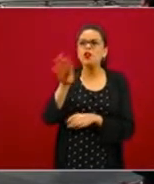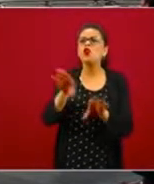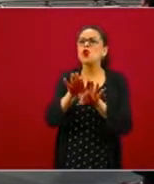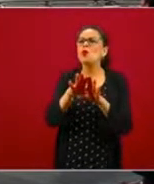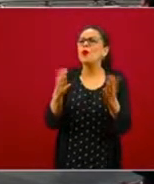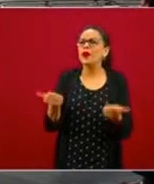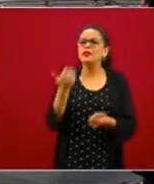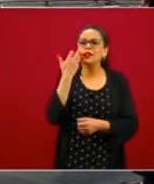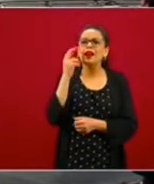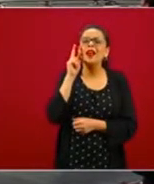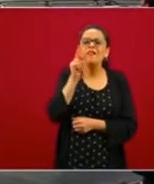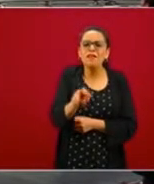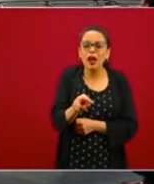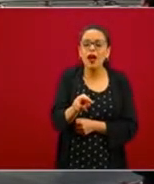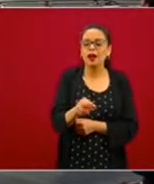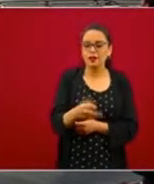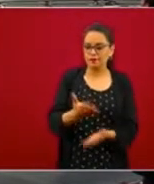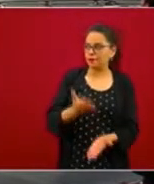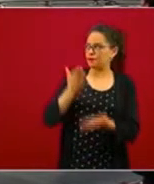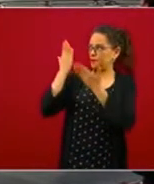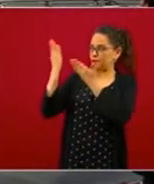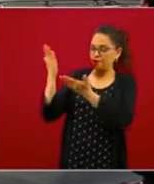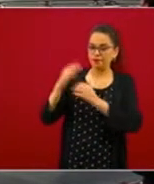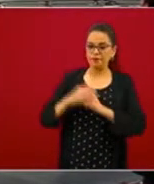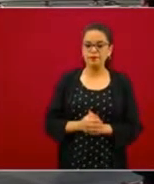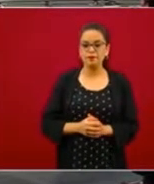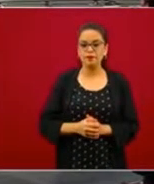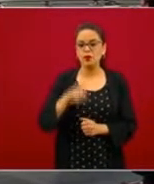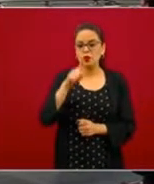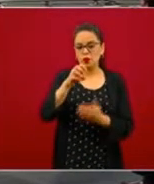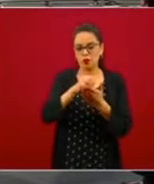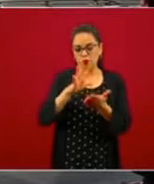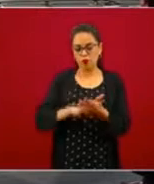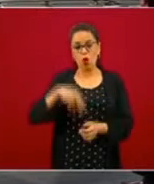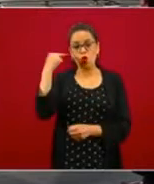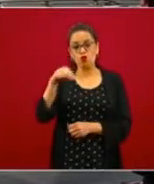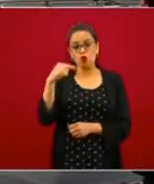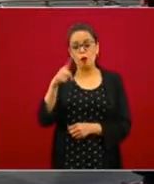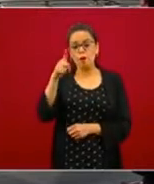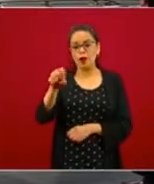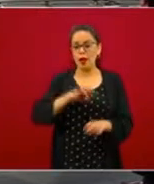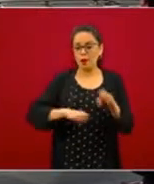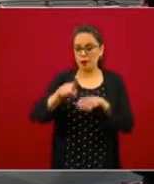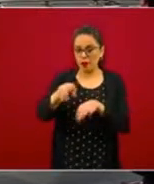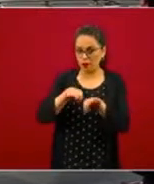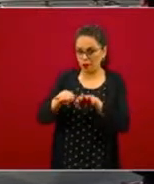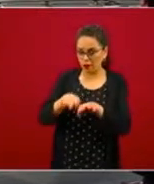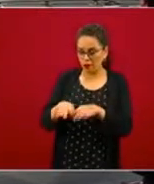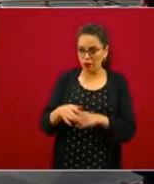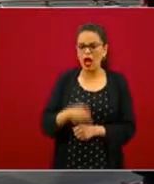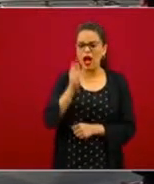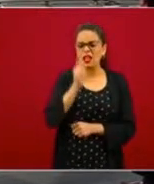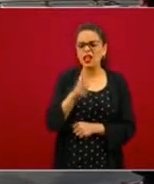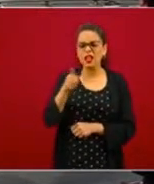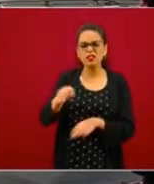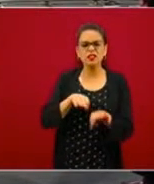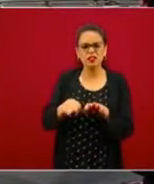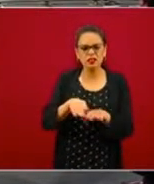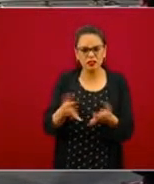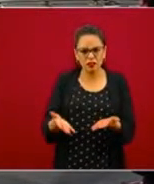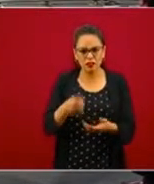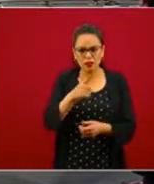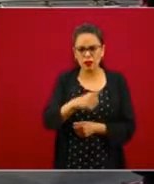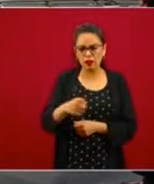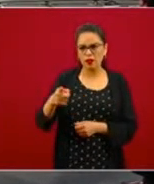how Una it works. persona ingresa su So registro you do patronal, cuál es la your razón social, el employer's sector en el que registration, you se indicate encuentra, which is your si es un